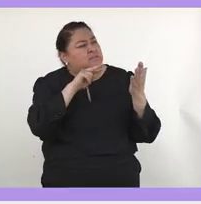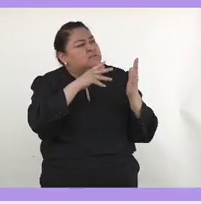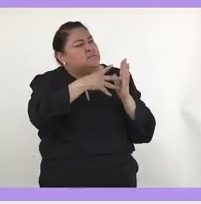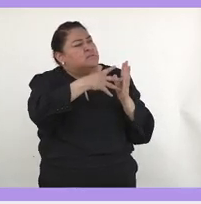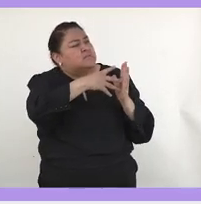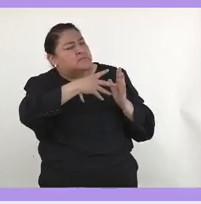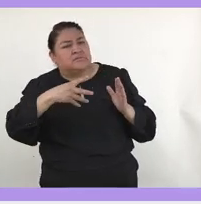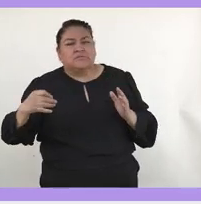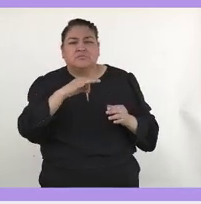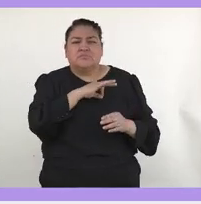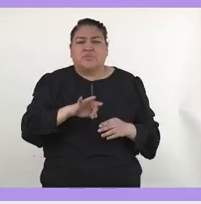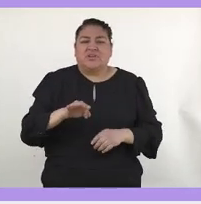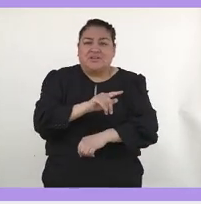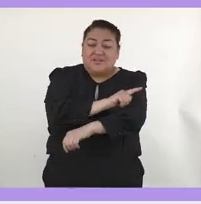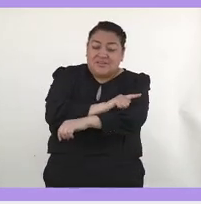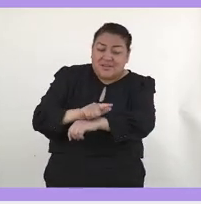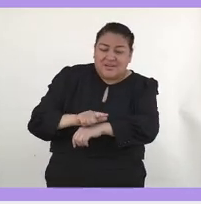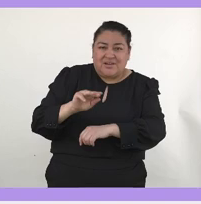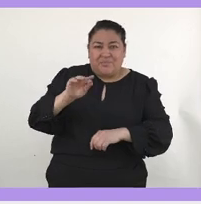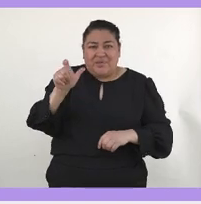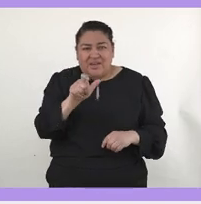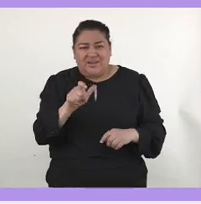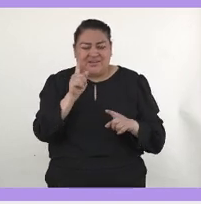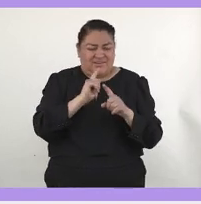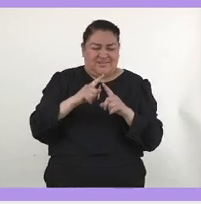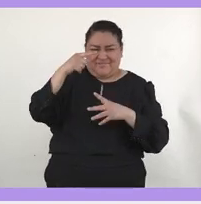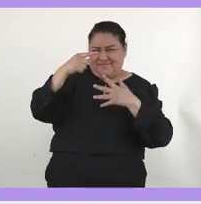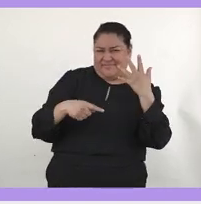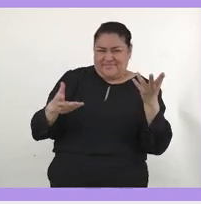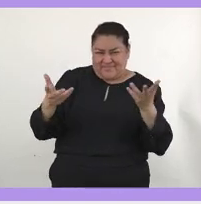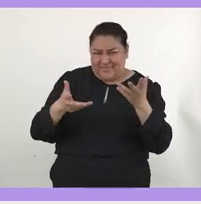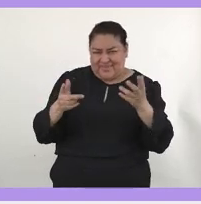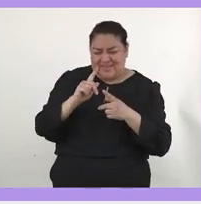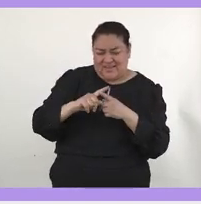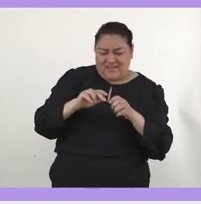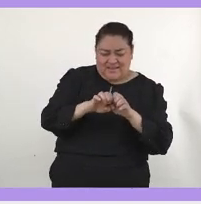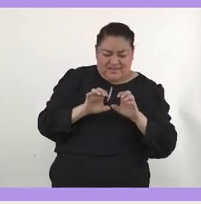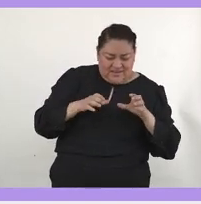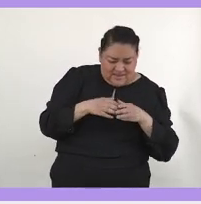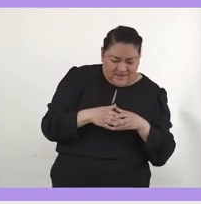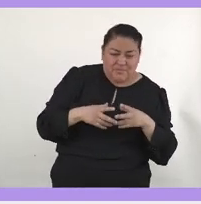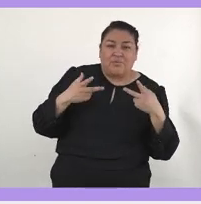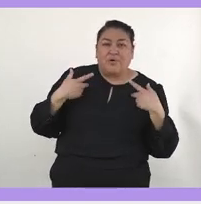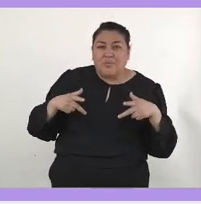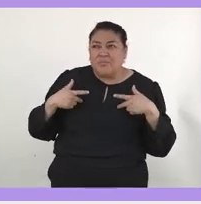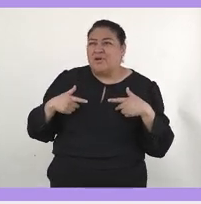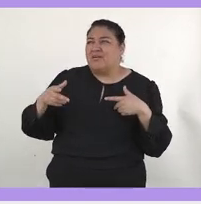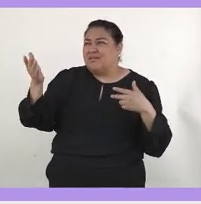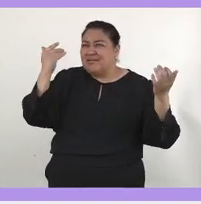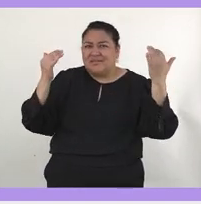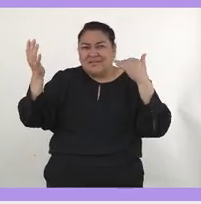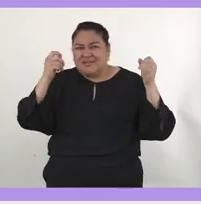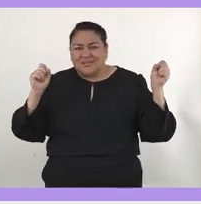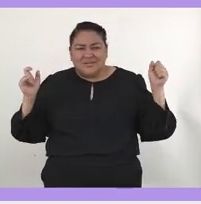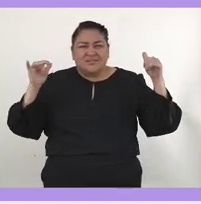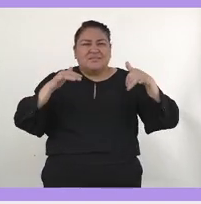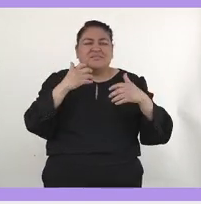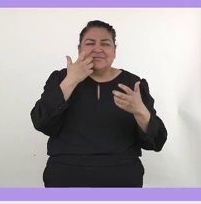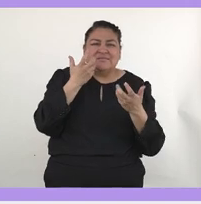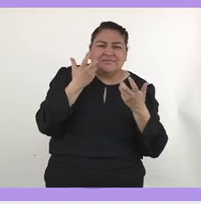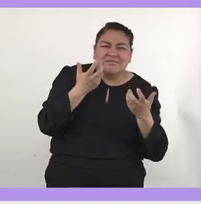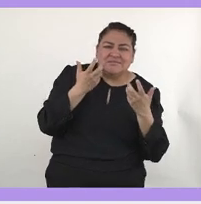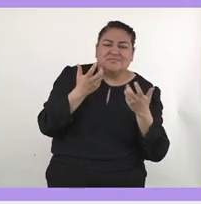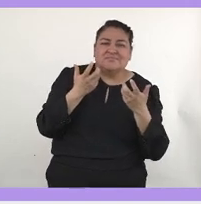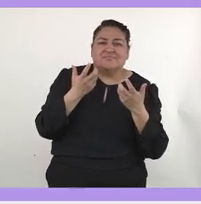con la liga con la fuerza que se ha tenido con con la mayor parte de los equipos con los aficionados cada vez involucrados más involucrados